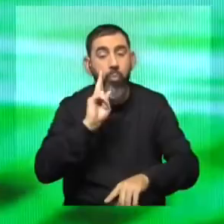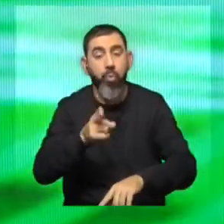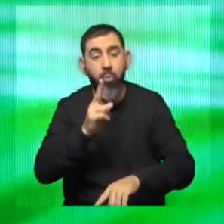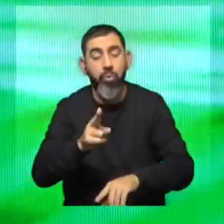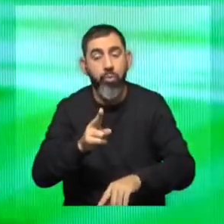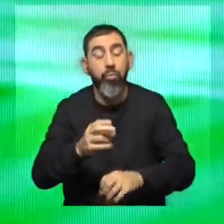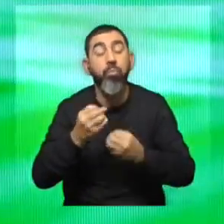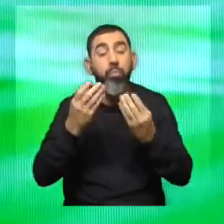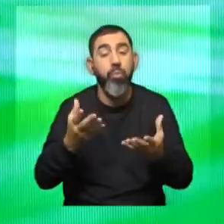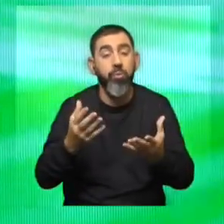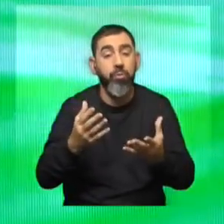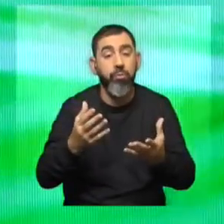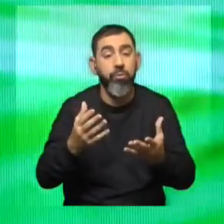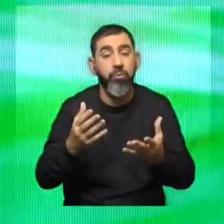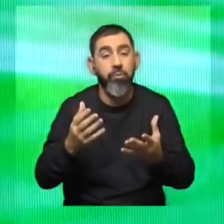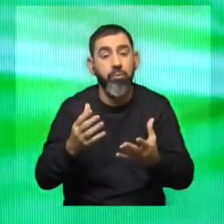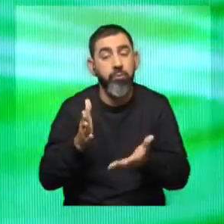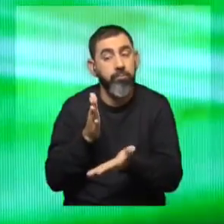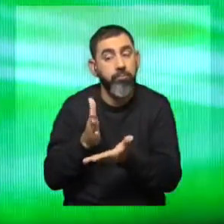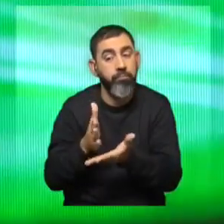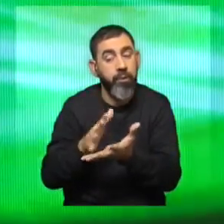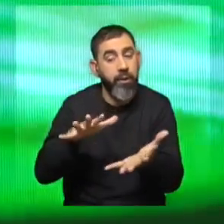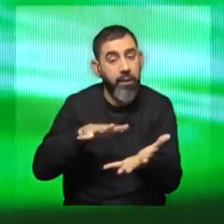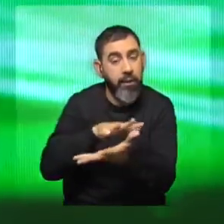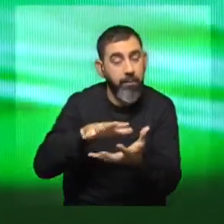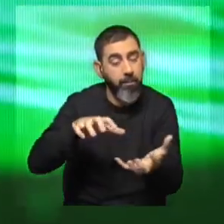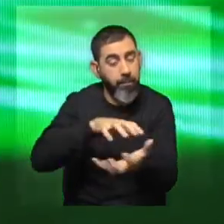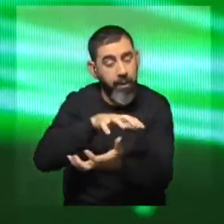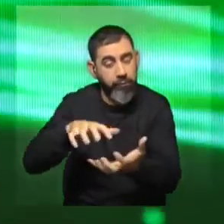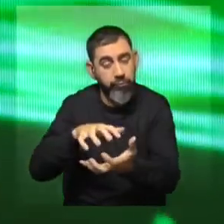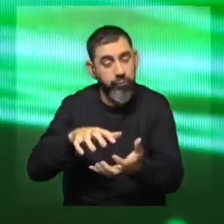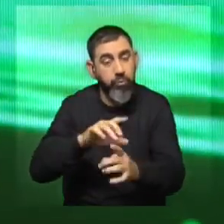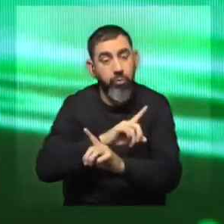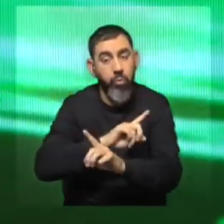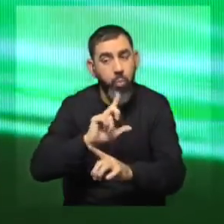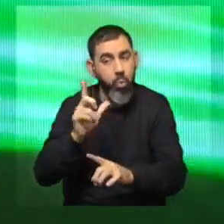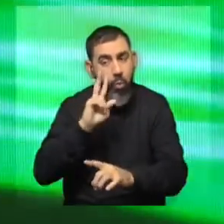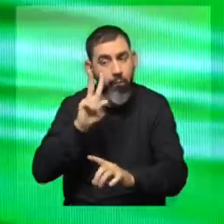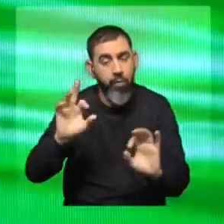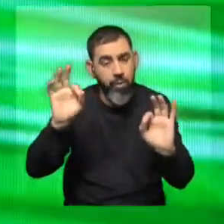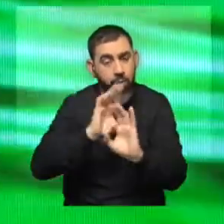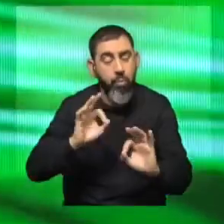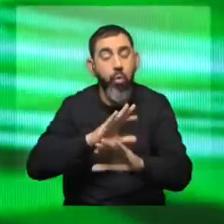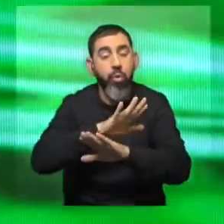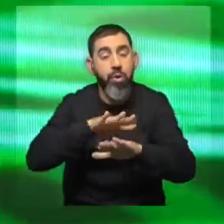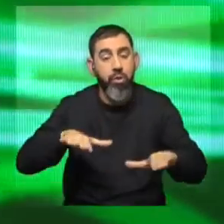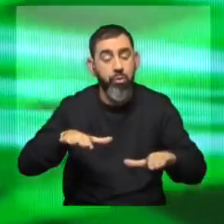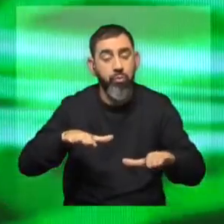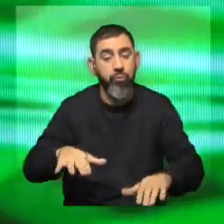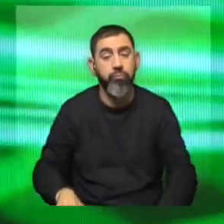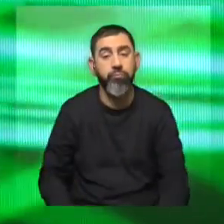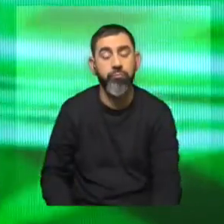niveles digamos de por los niveles de exigencia de ese espacio Este nosotros no hemos contratado siempre Trabajamos como te decía